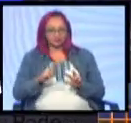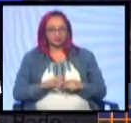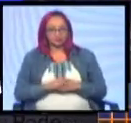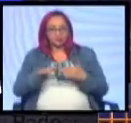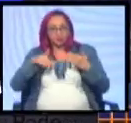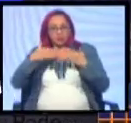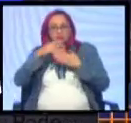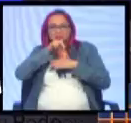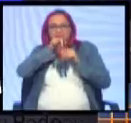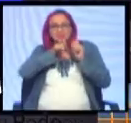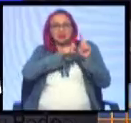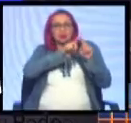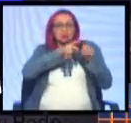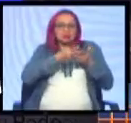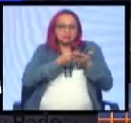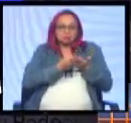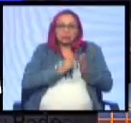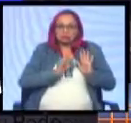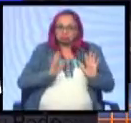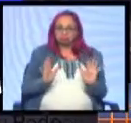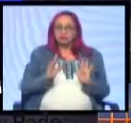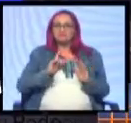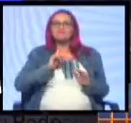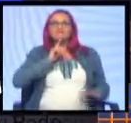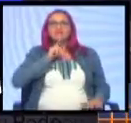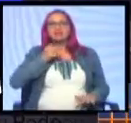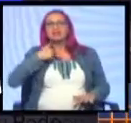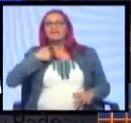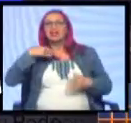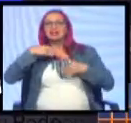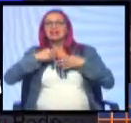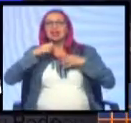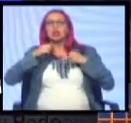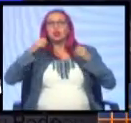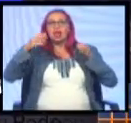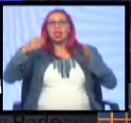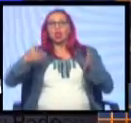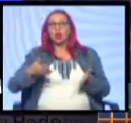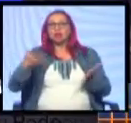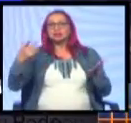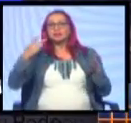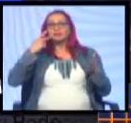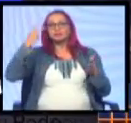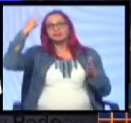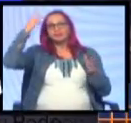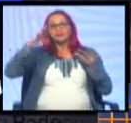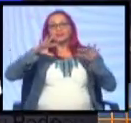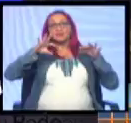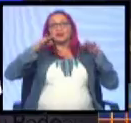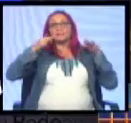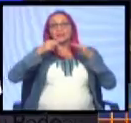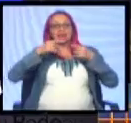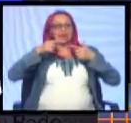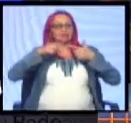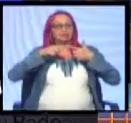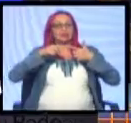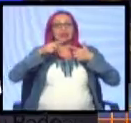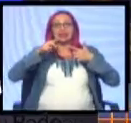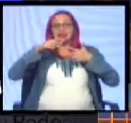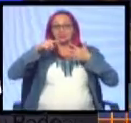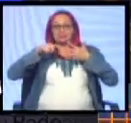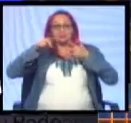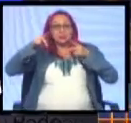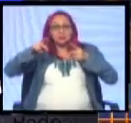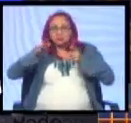Todas esas preguntas son válidas. ¿Qué realmente deben de hacer los educadores, los padres de familia y la gente